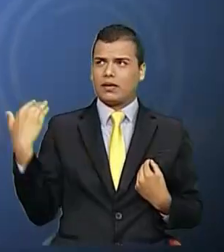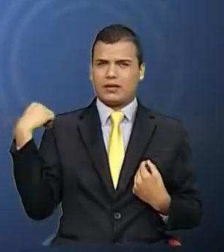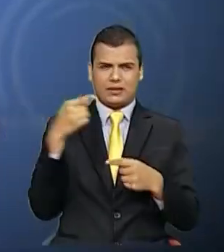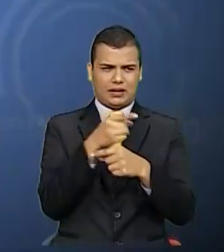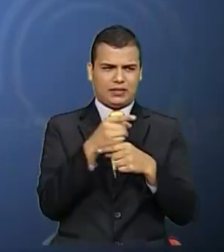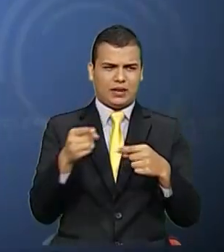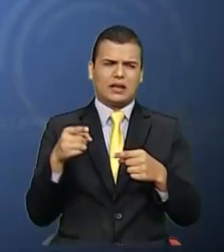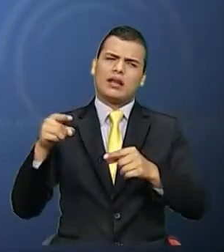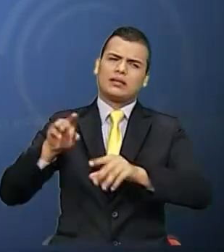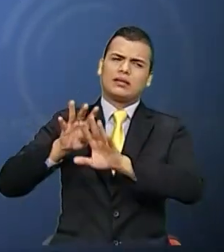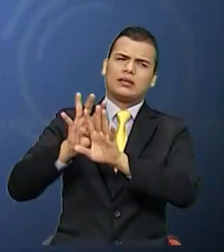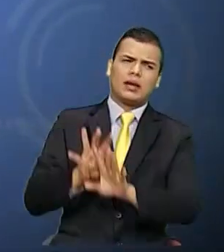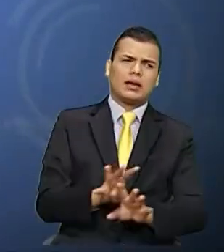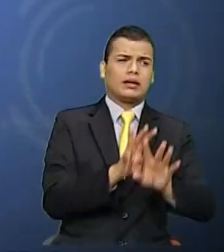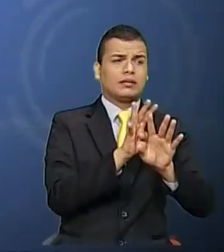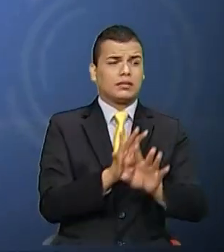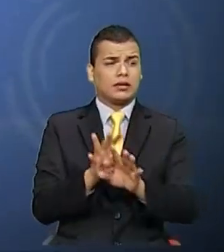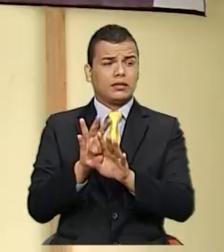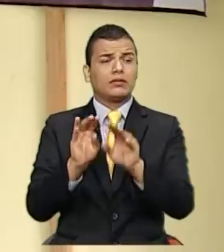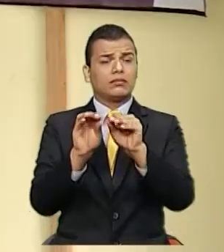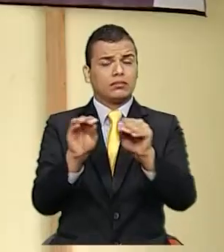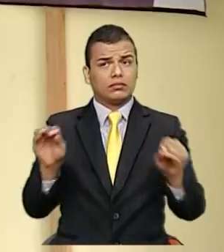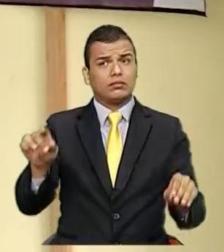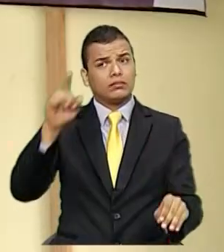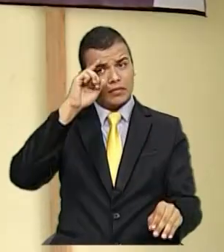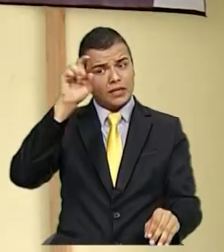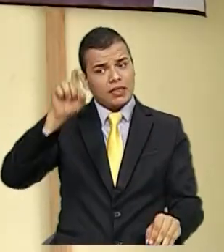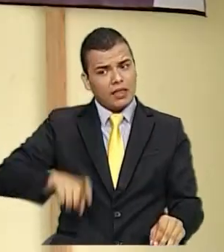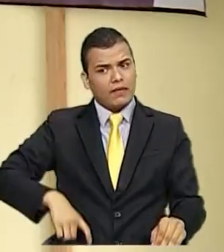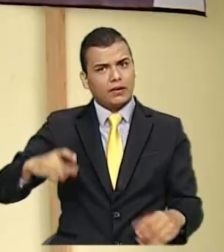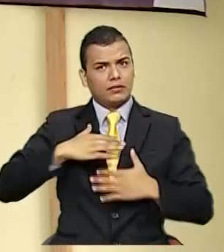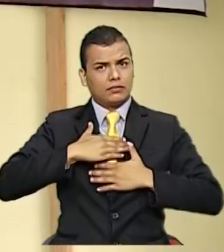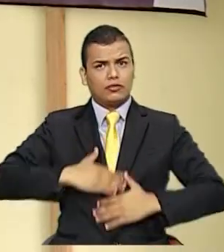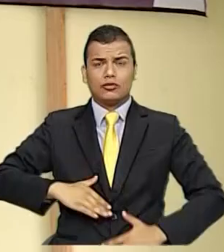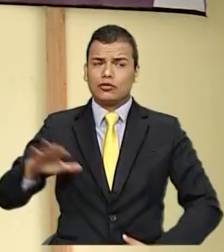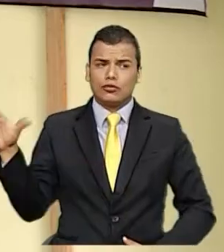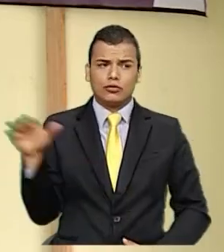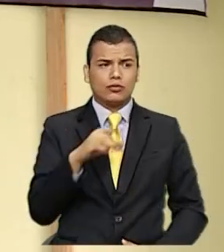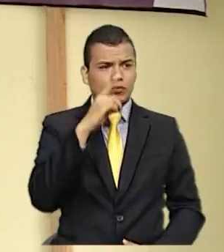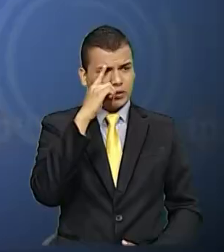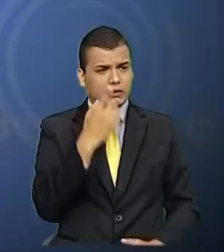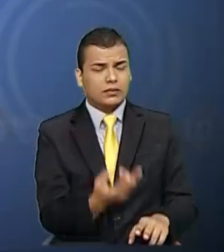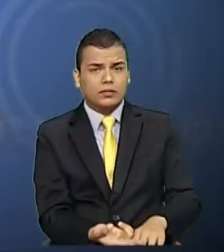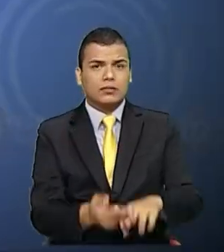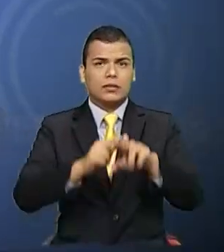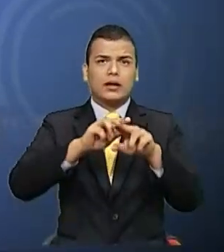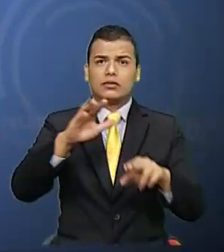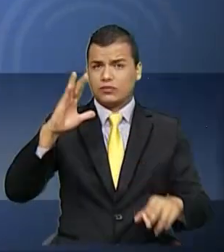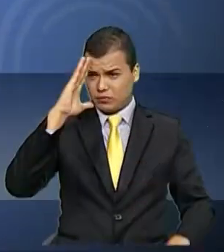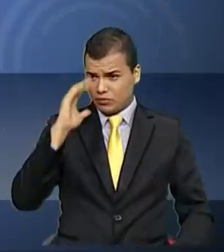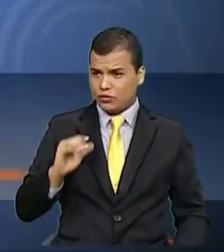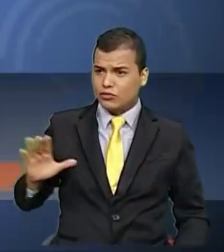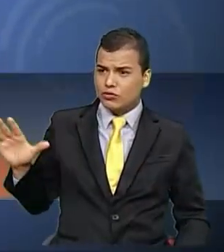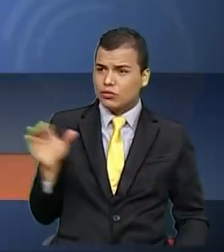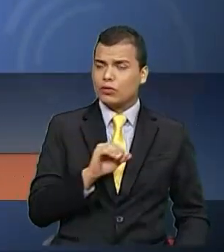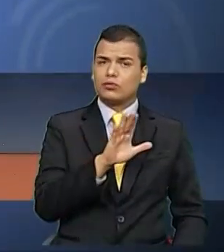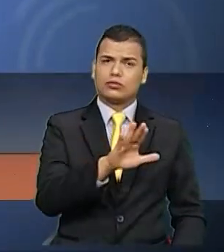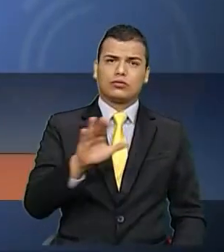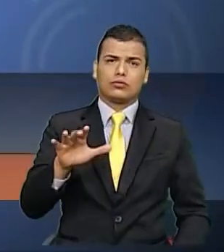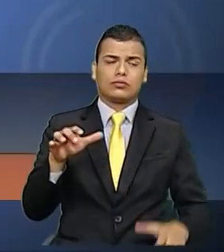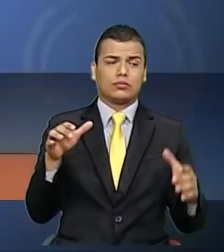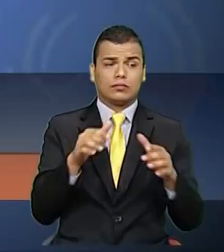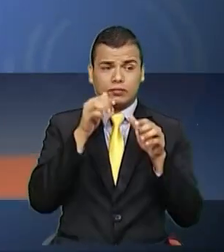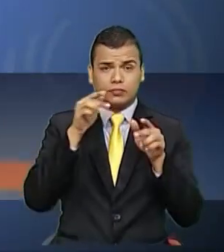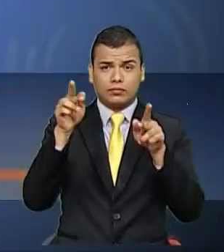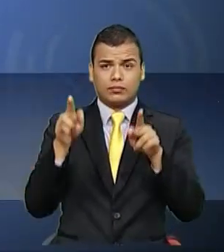semana para reclamar seguridad en la población. Estamos pidiendo cambiar el pie de fuerza y aumentarlo. Al clamor se unieron personalidades como el jugador